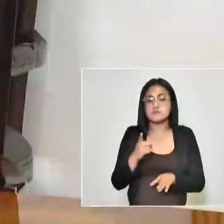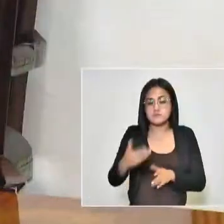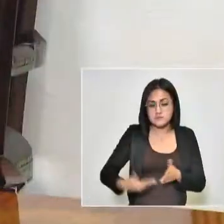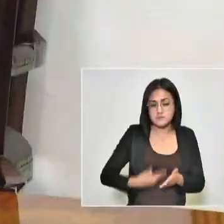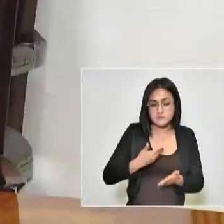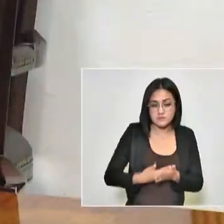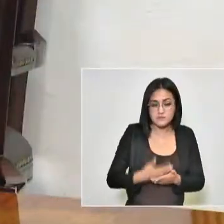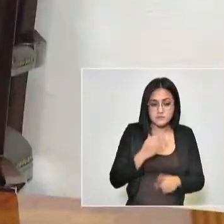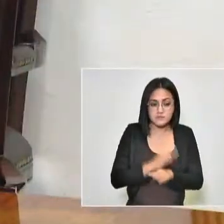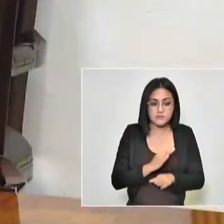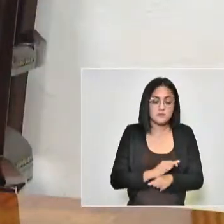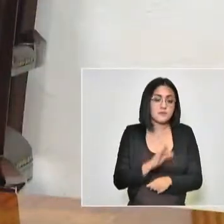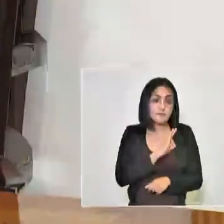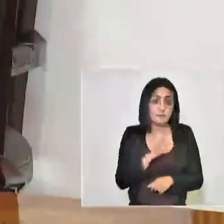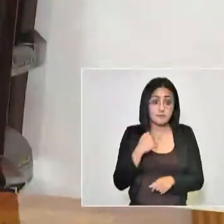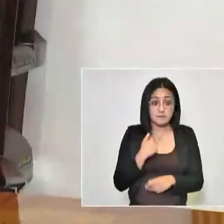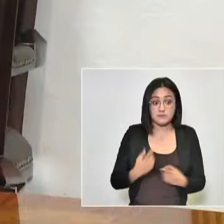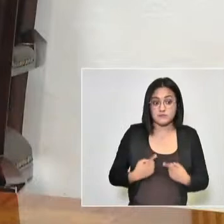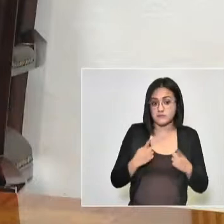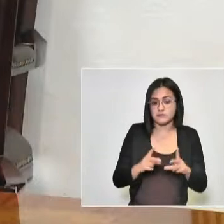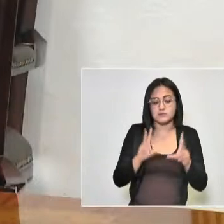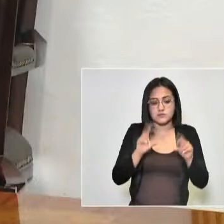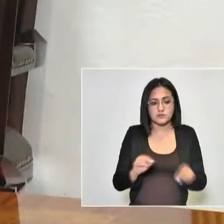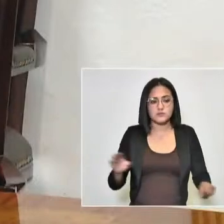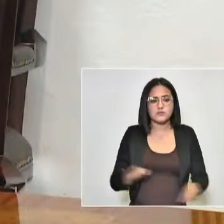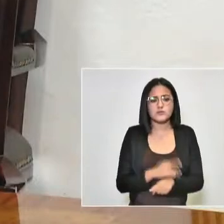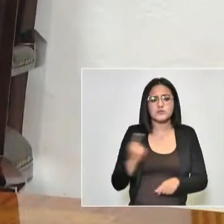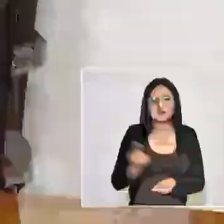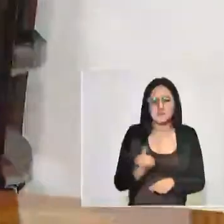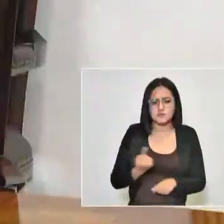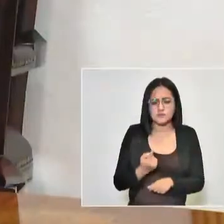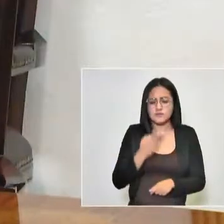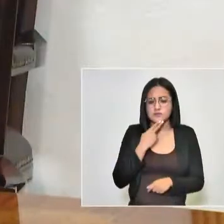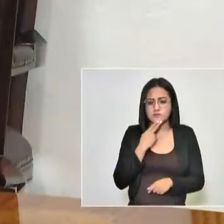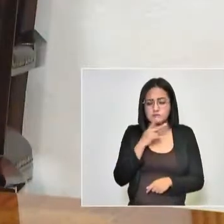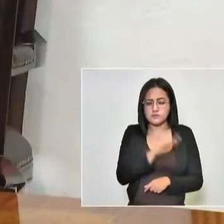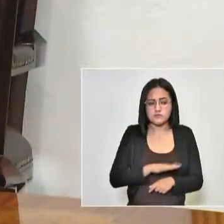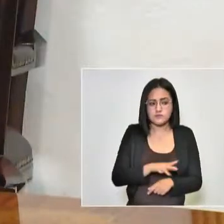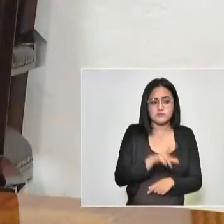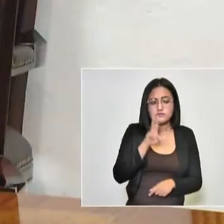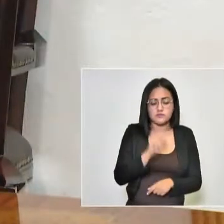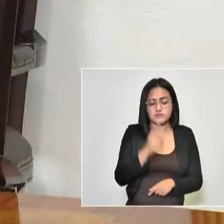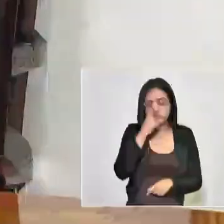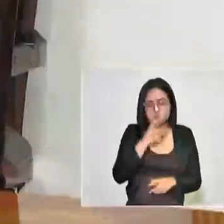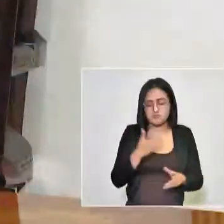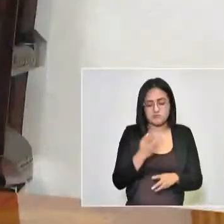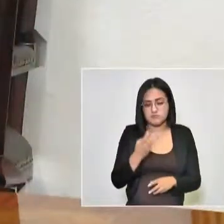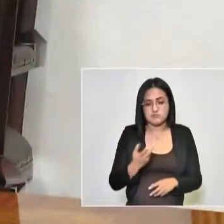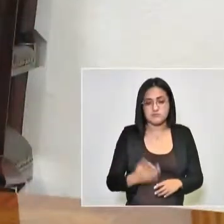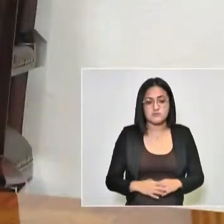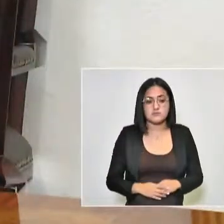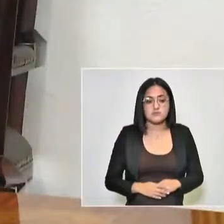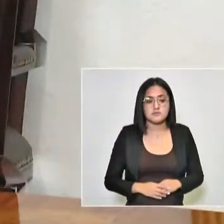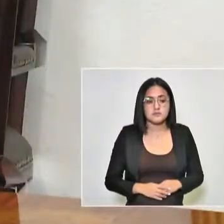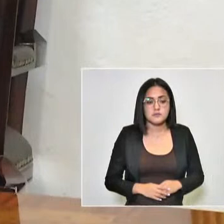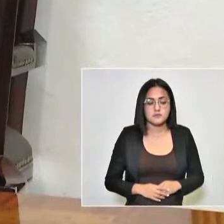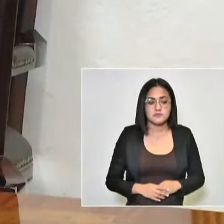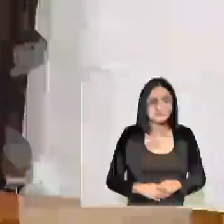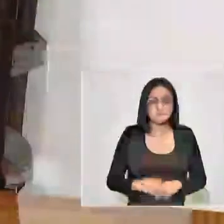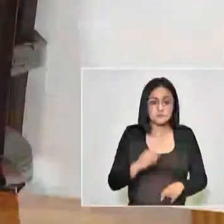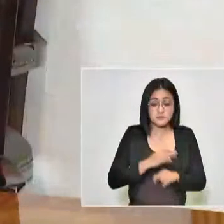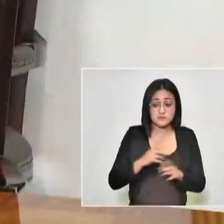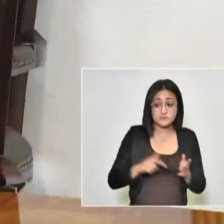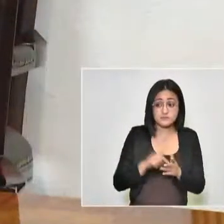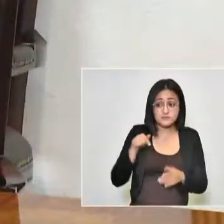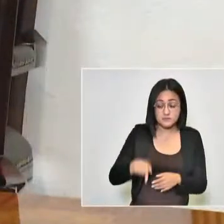solicitan, no podemos otorgarlo porque el uso de suelo no les da para la actividad. El uso de suelo en esa